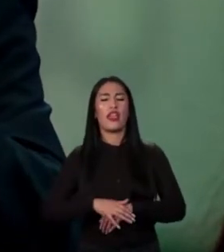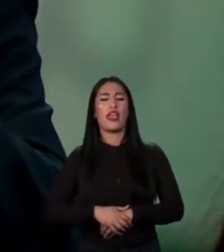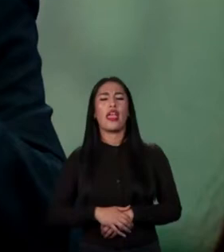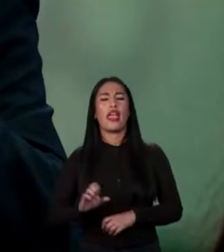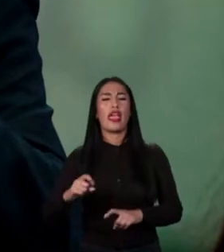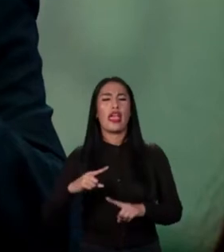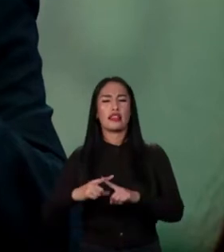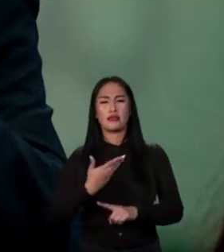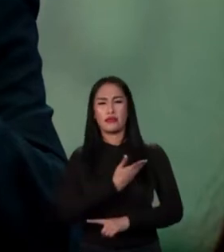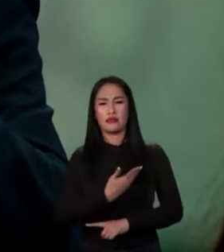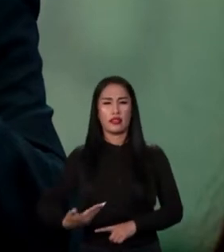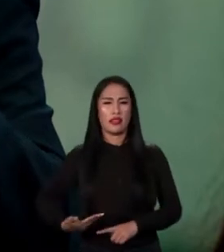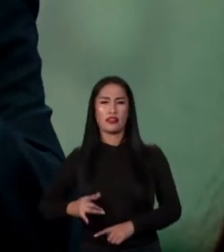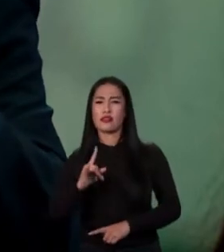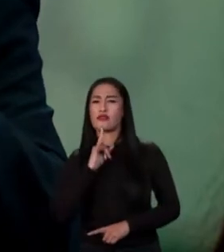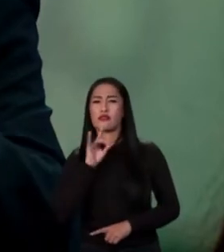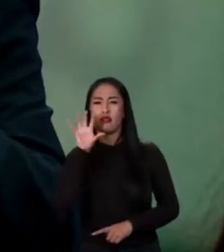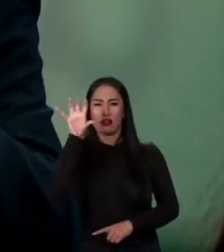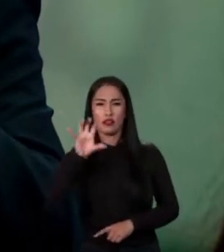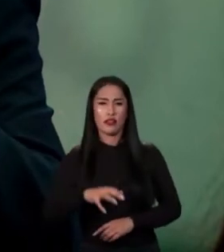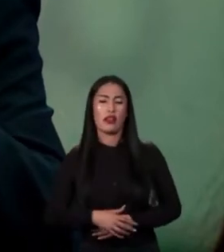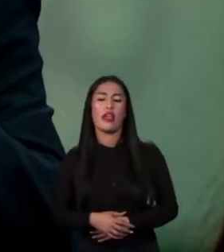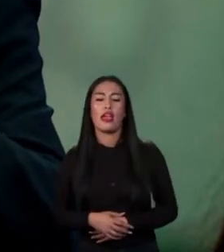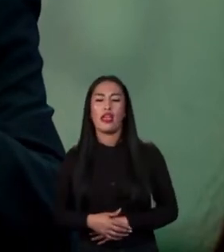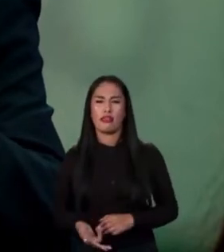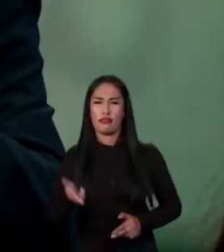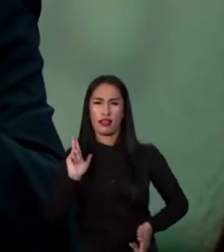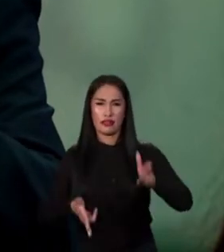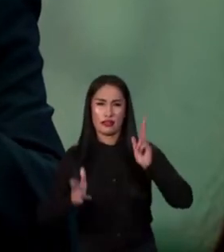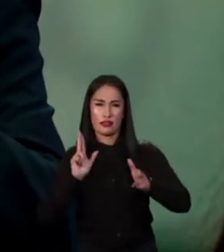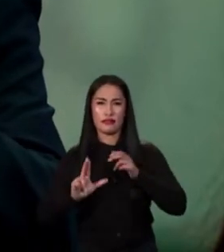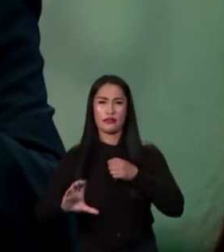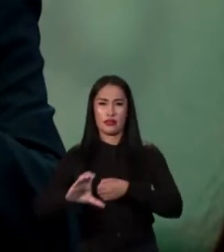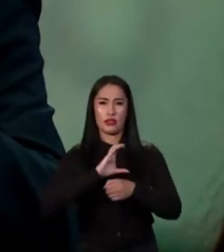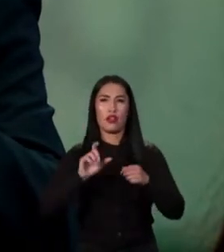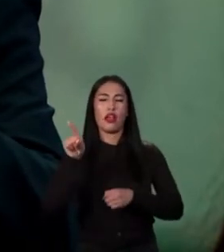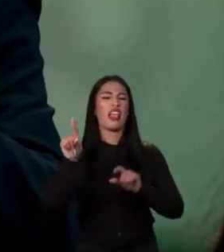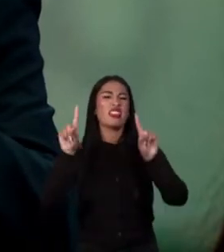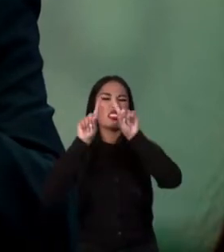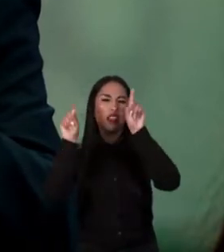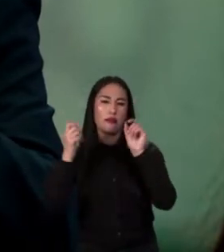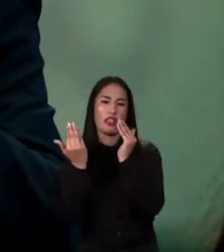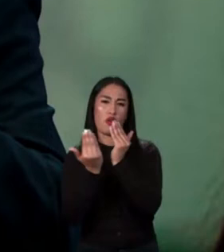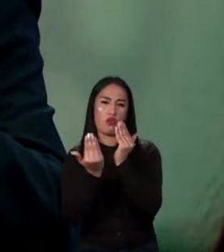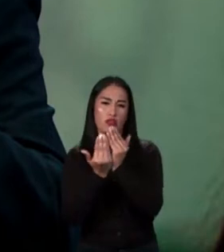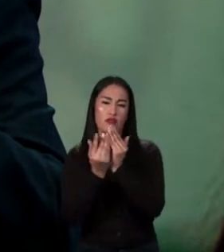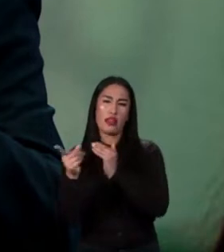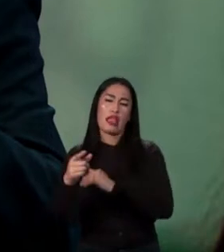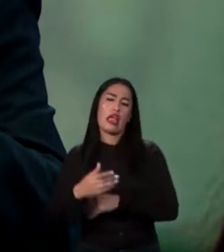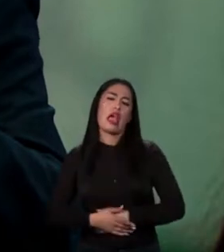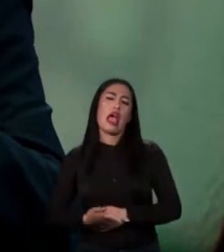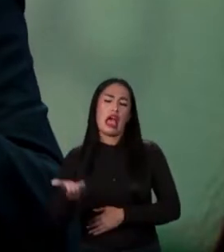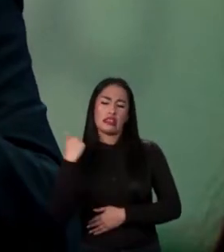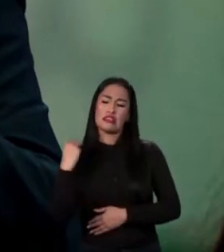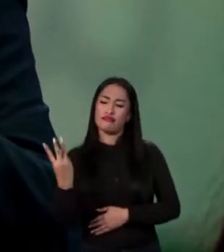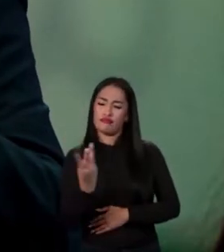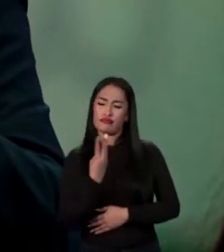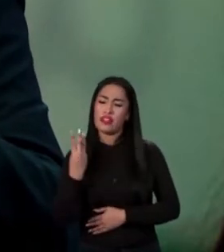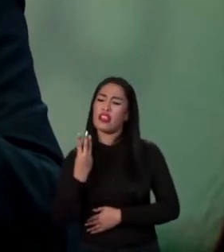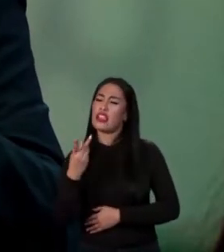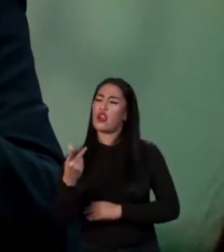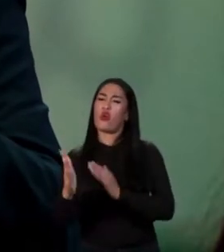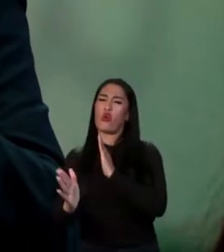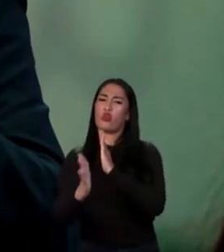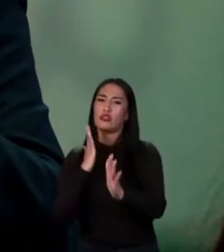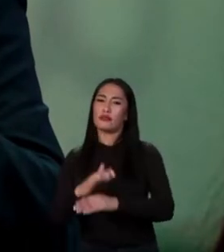gobierno de estatal de texas en todo lo que tiene que ver con el tema de educación y nos decía algo que es muy importante es ya